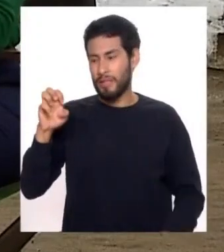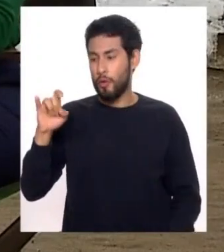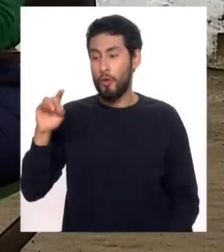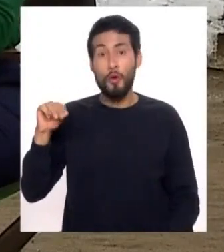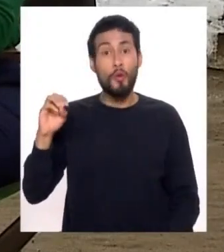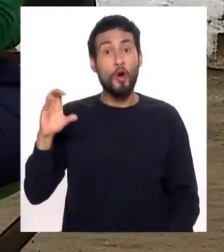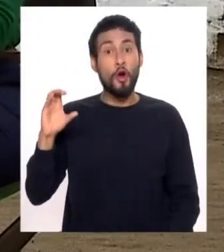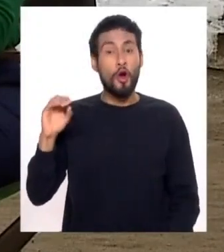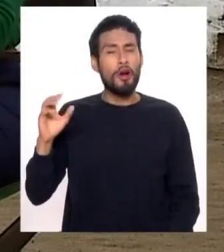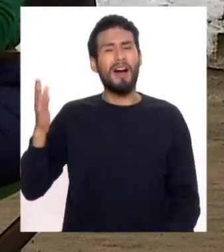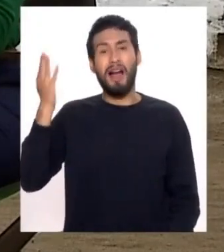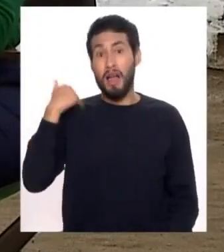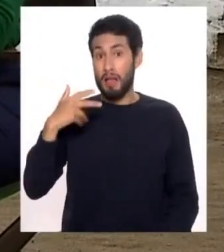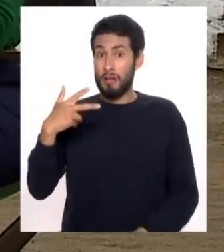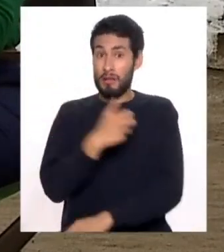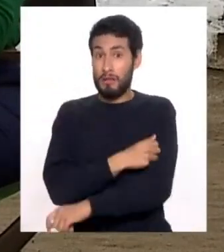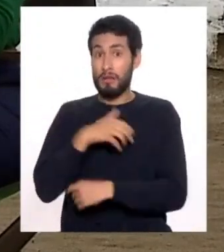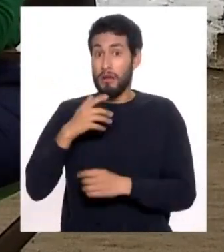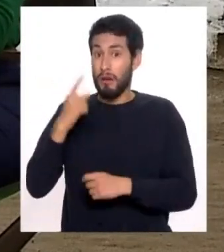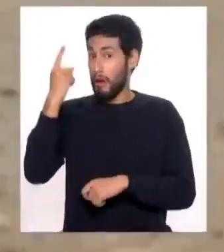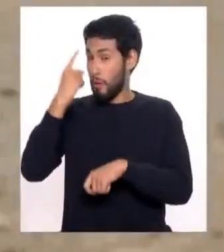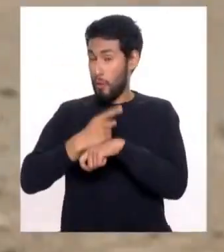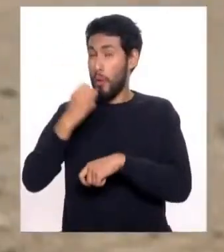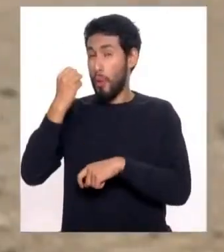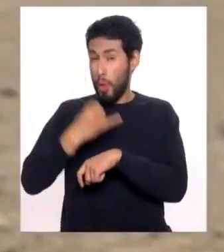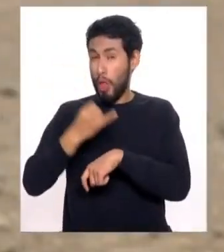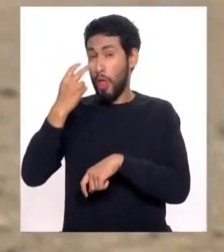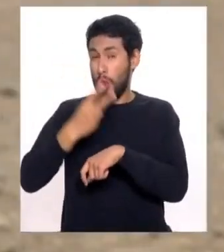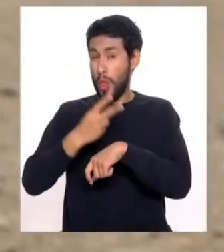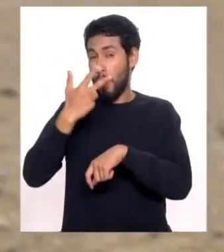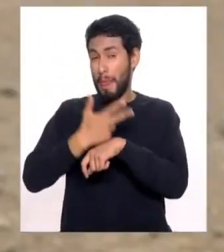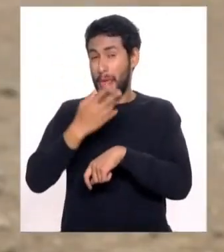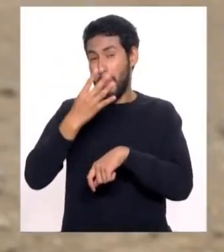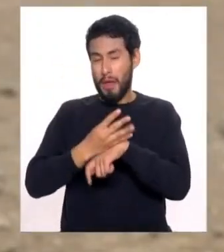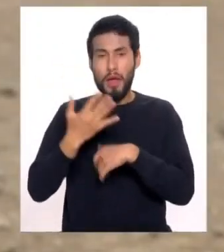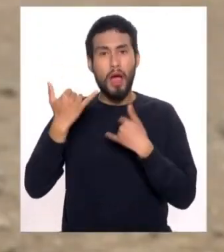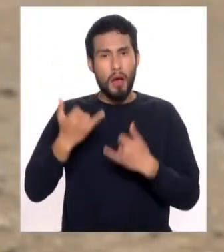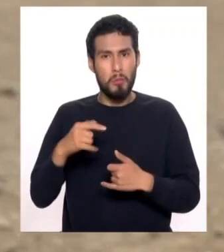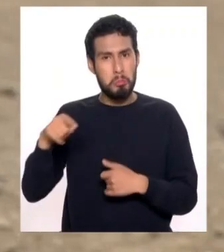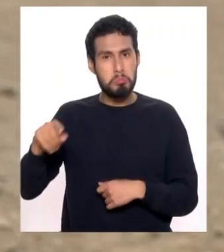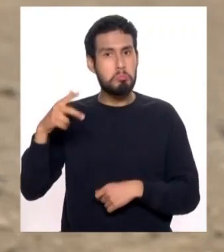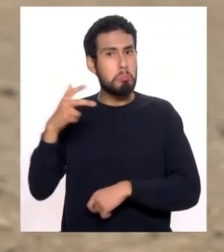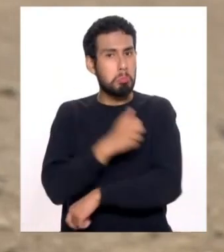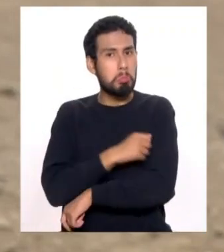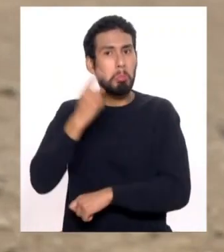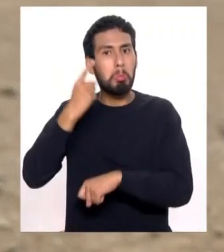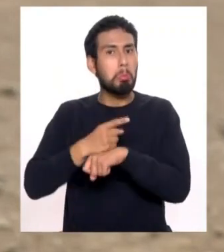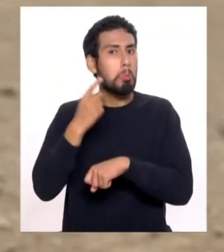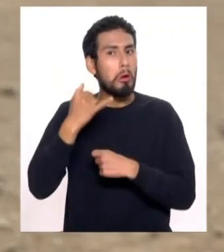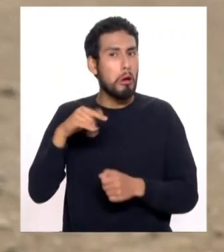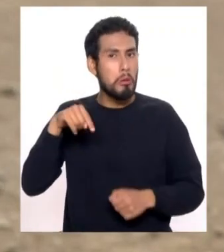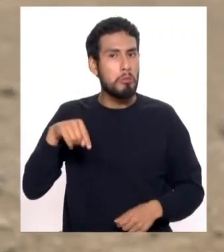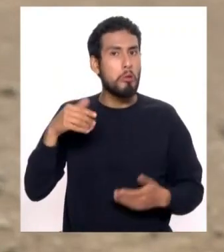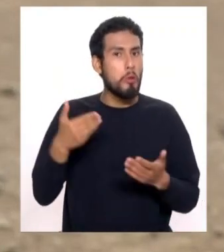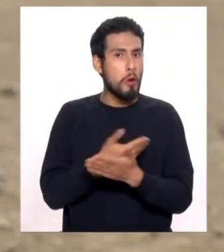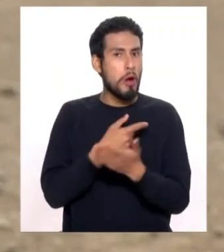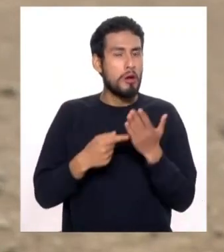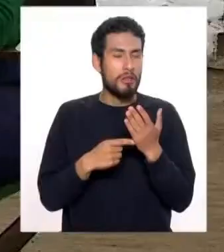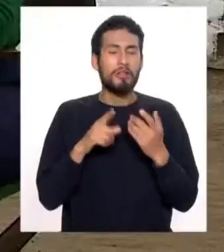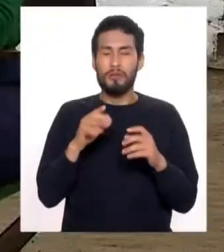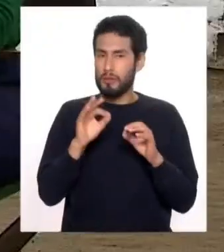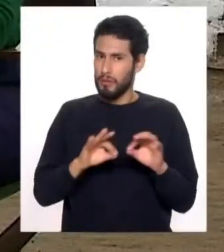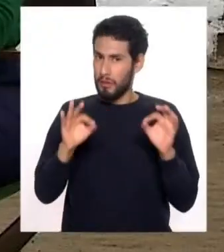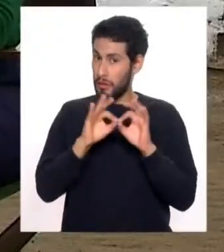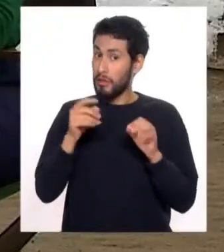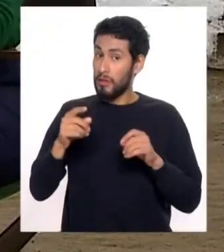antiguamente el neumococo se vacunaba más de una vez. Así es. Y de pronto pienso la 13 valente, y ahora la 13 valente se vacuna una sola vez. Entonces hay que precisar siempre